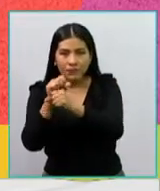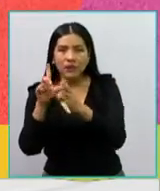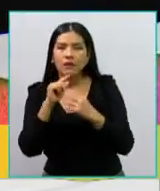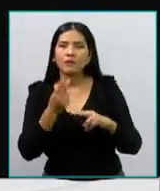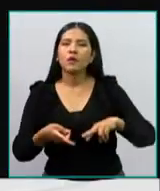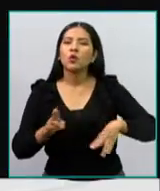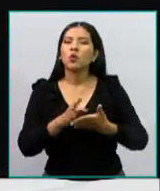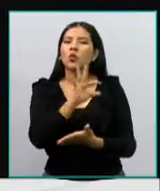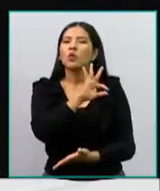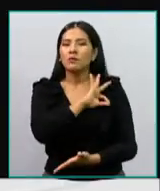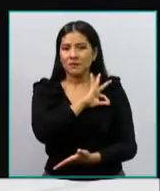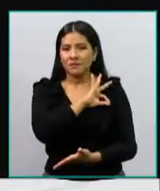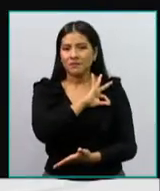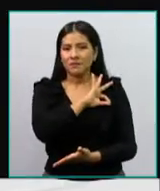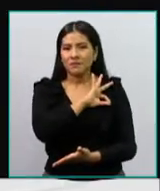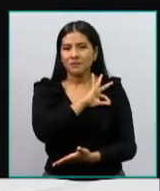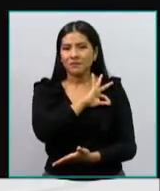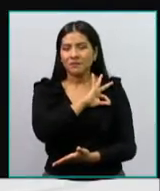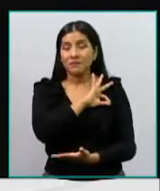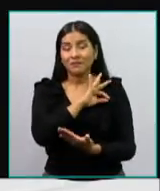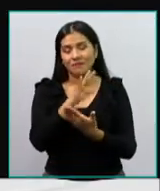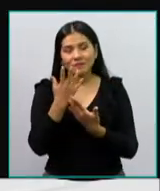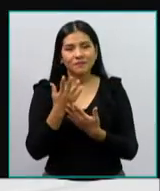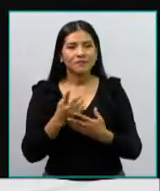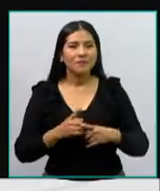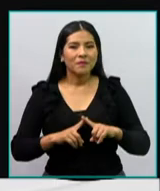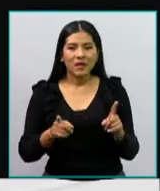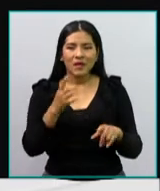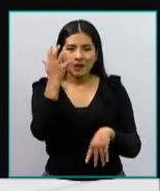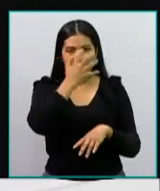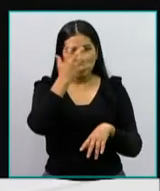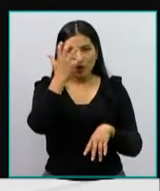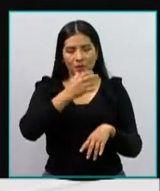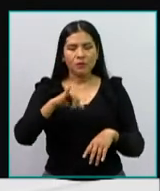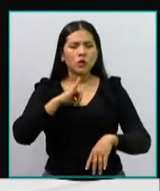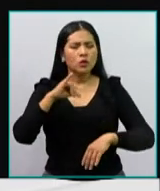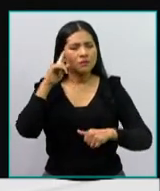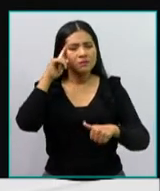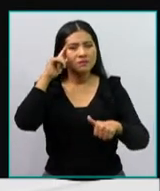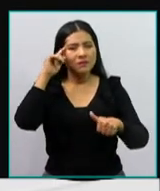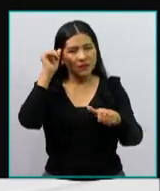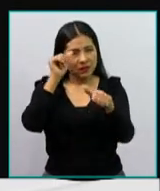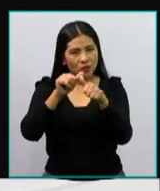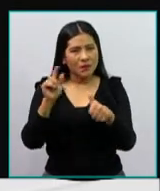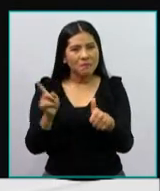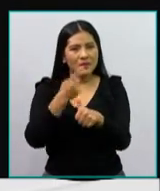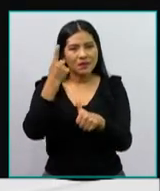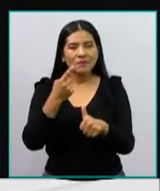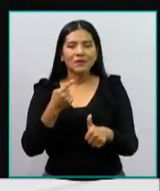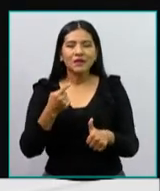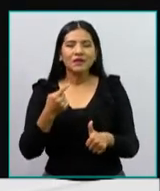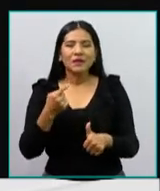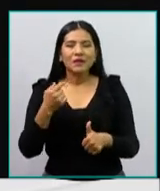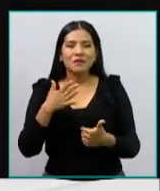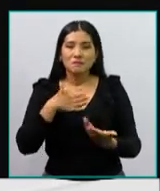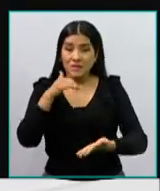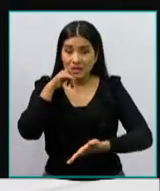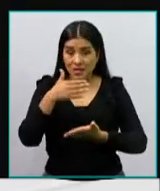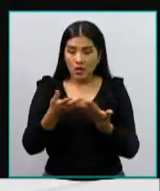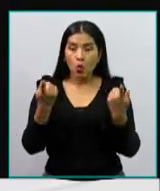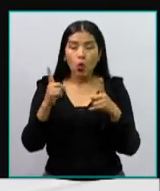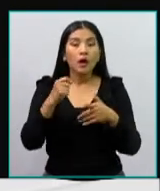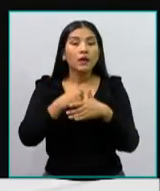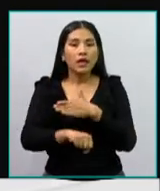más. Wow, el primer recuerdo cuando ha nacido. Yo tenía